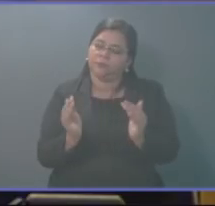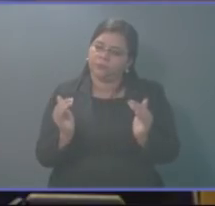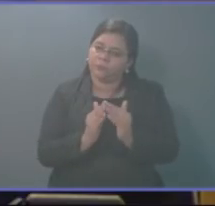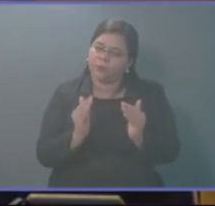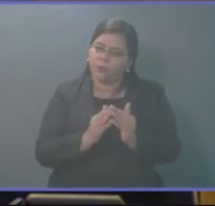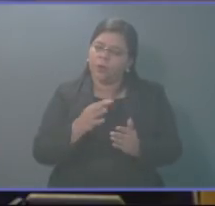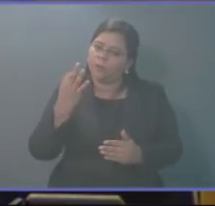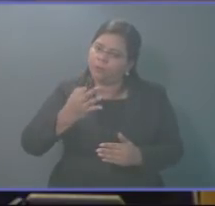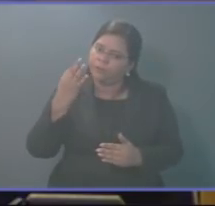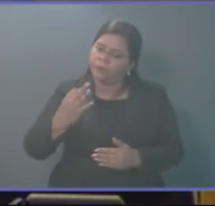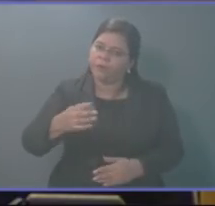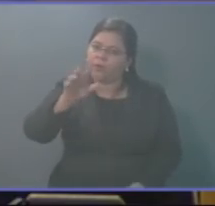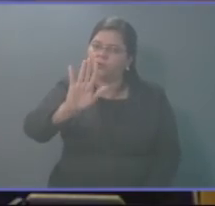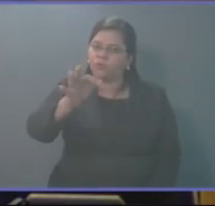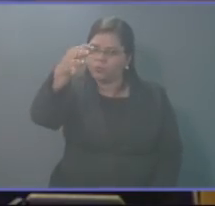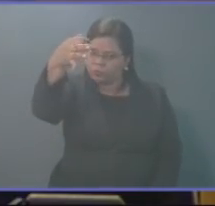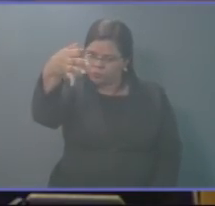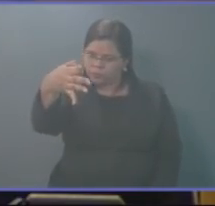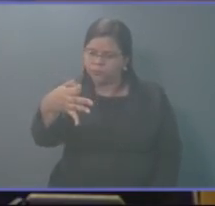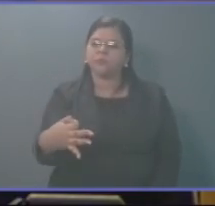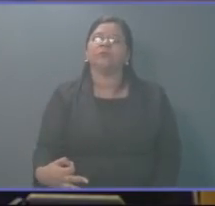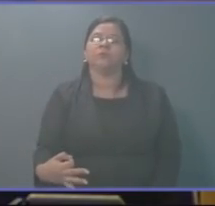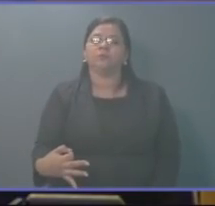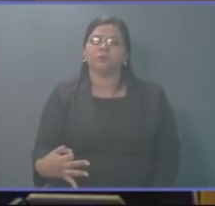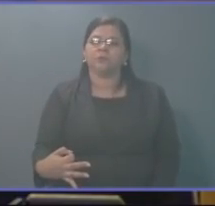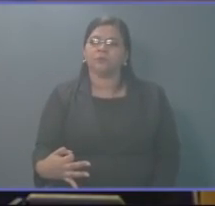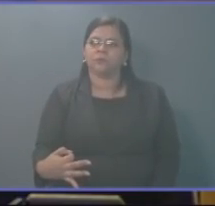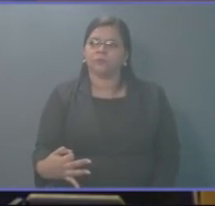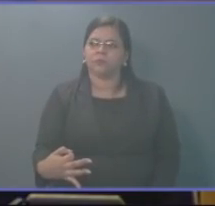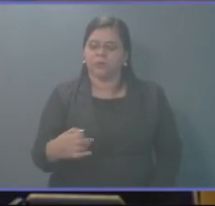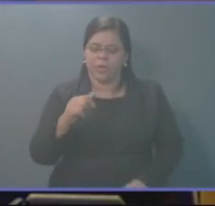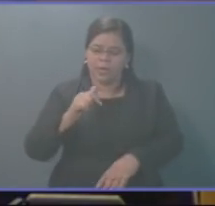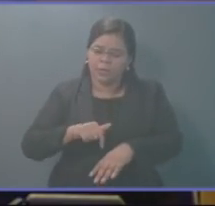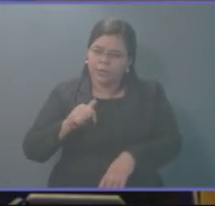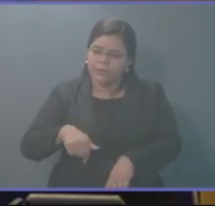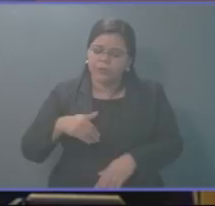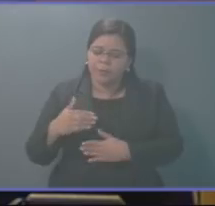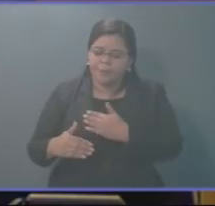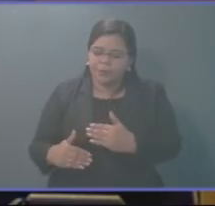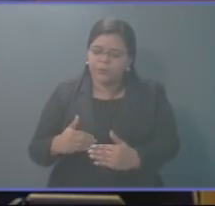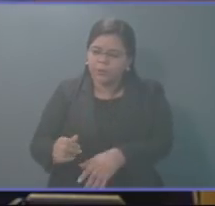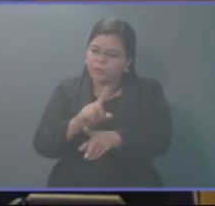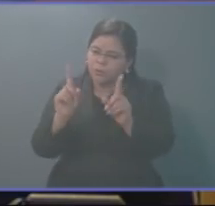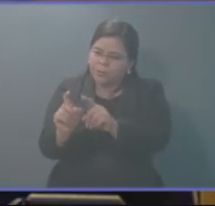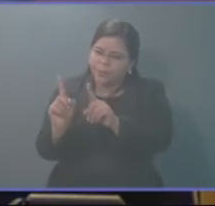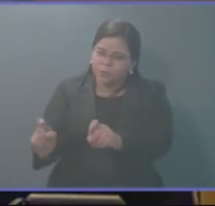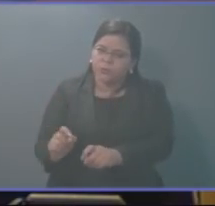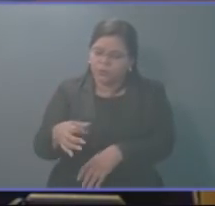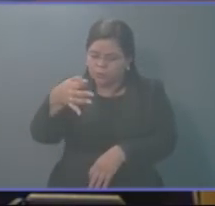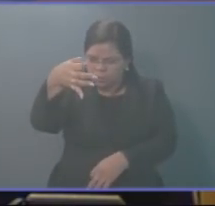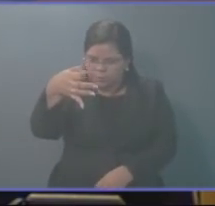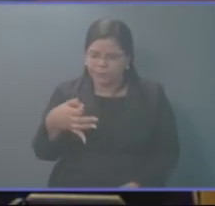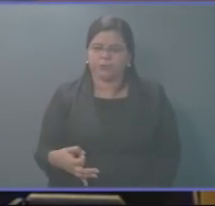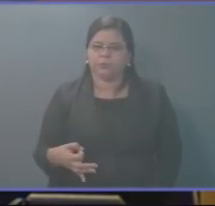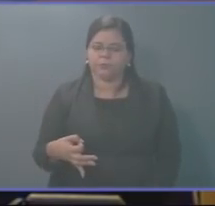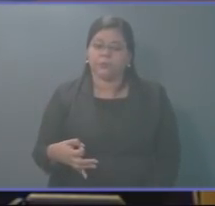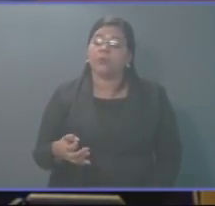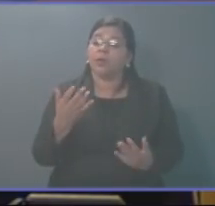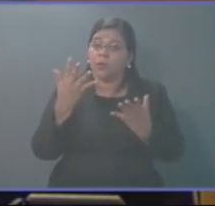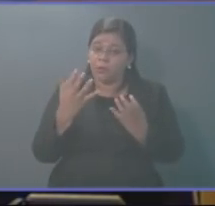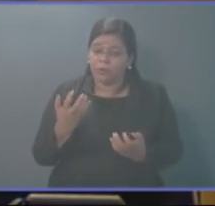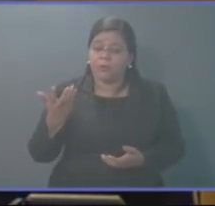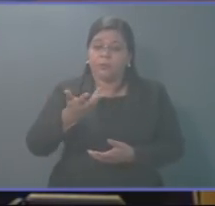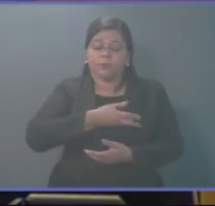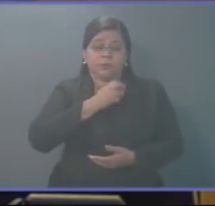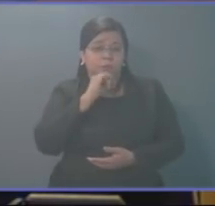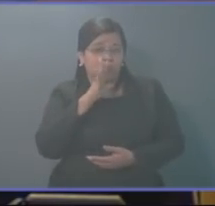que muestren un comportamiento de altura durante el proceso de interpelación. Quiero reiterar que